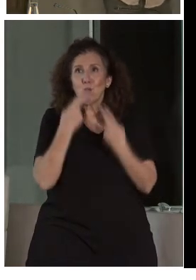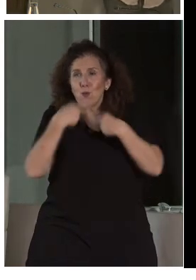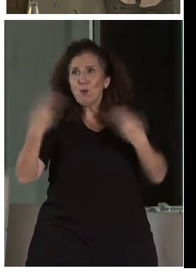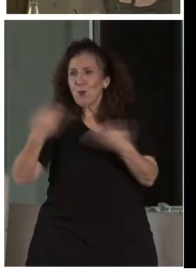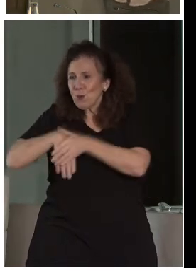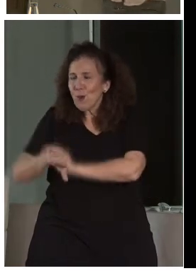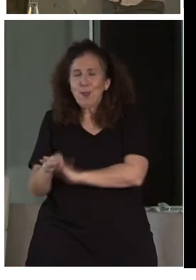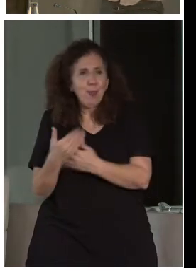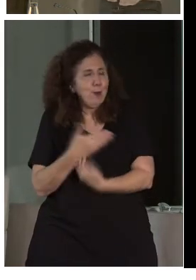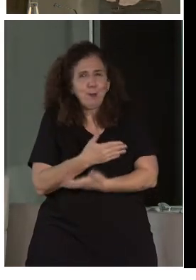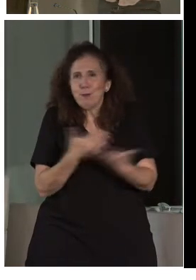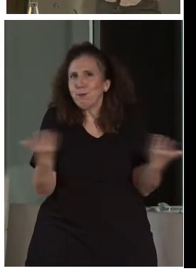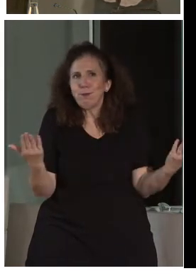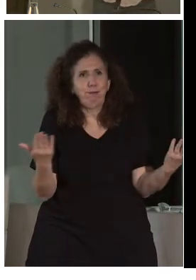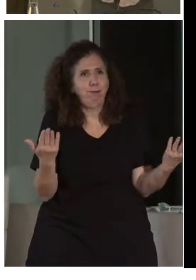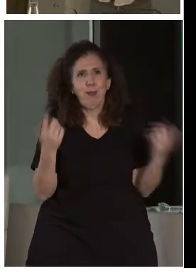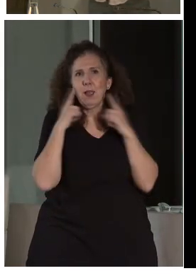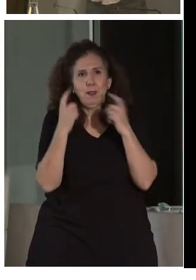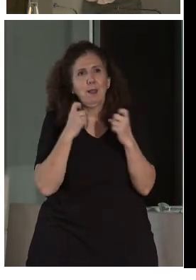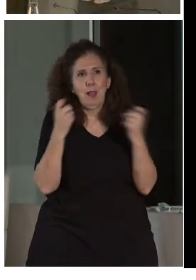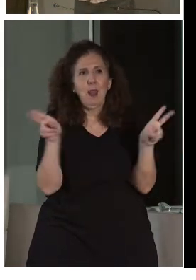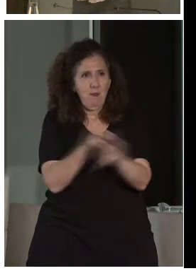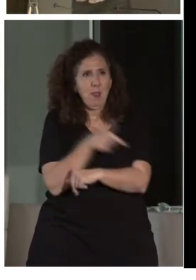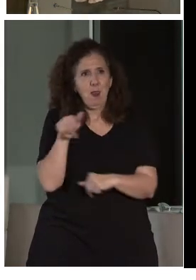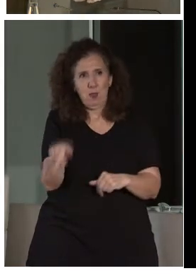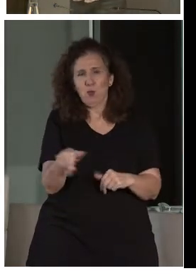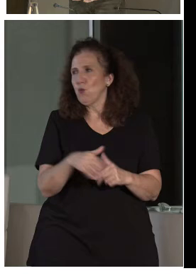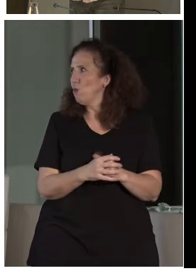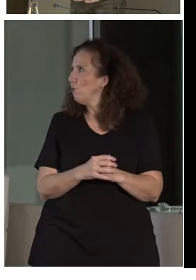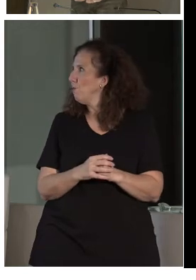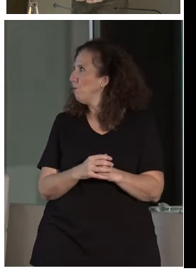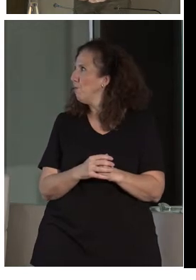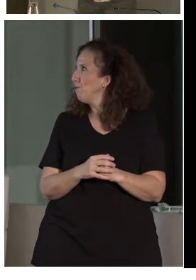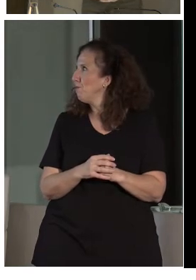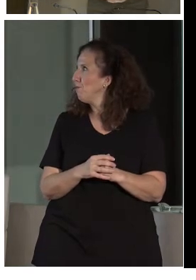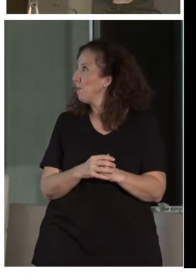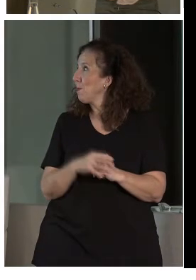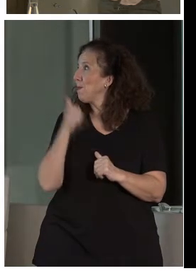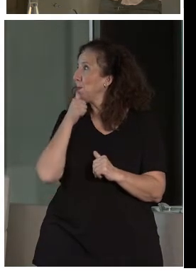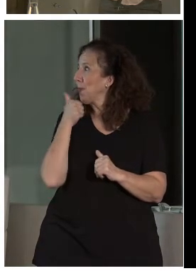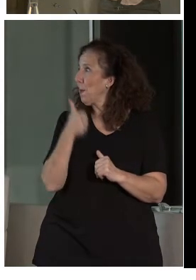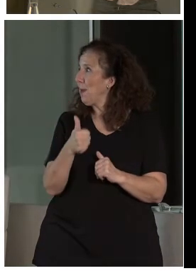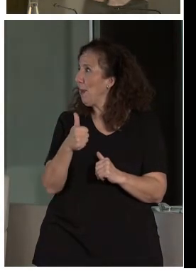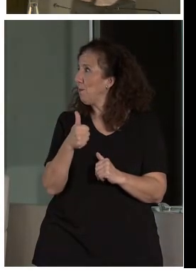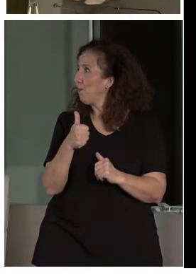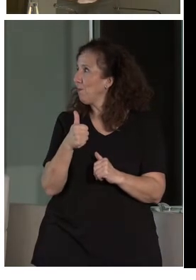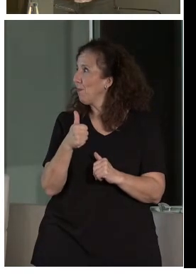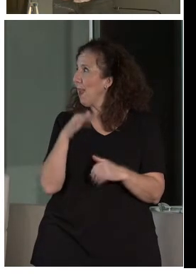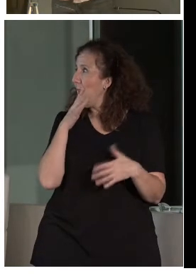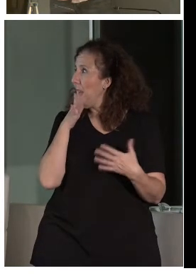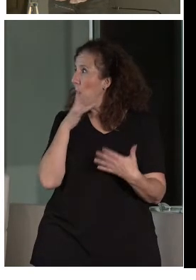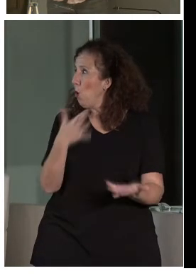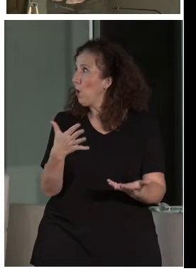desastre, ¿no? Y la idea es intentar evitar eso, ¿ok? Vale. Esto hace que